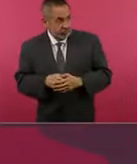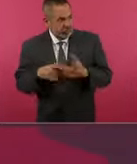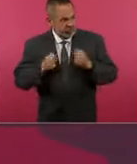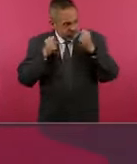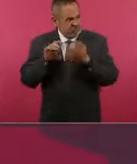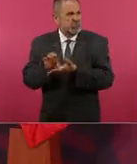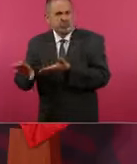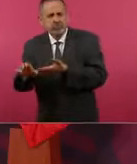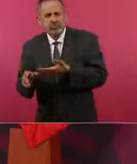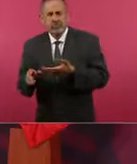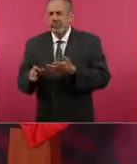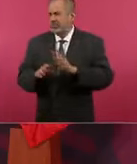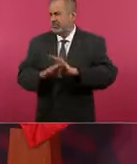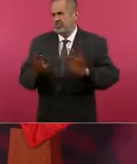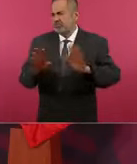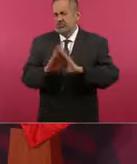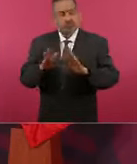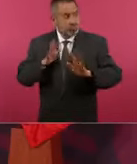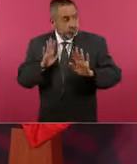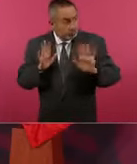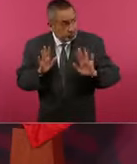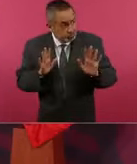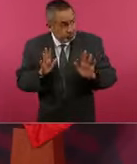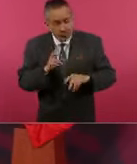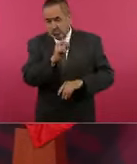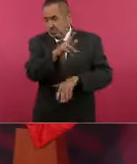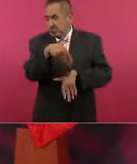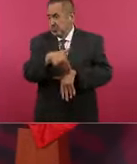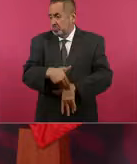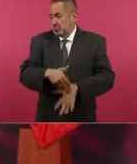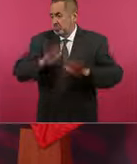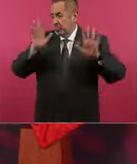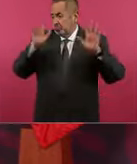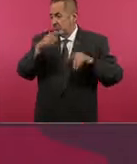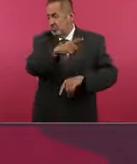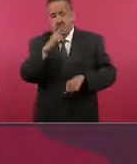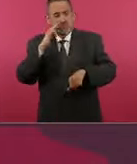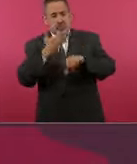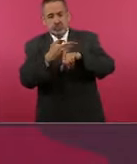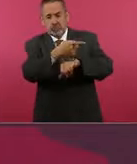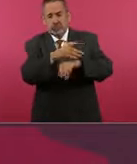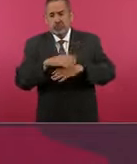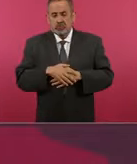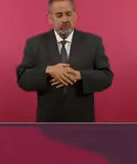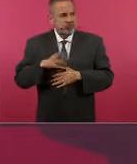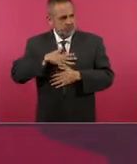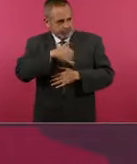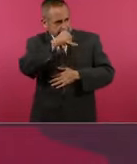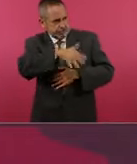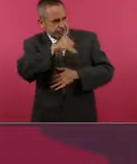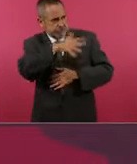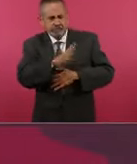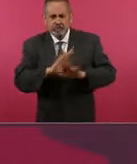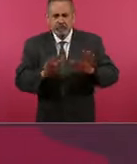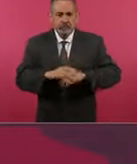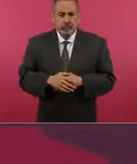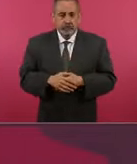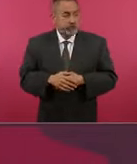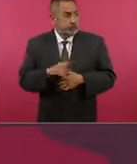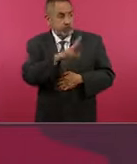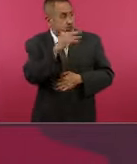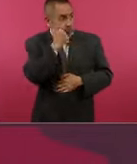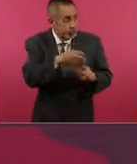No, no vamos a caer en ninguna provocación. No quieren que se entreguen los